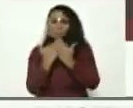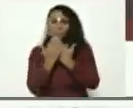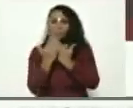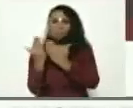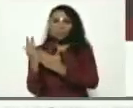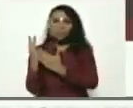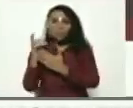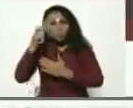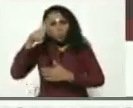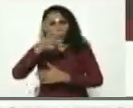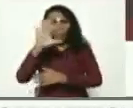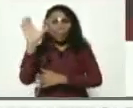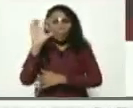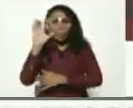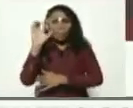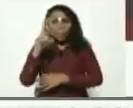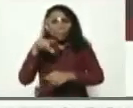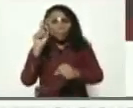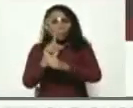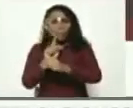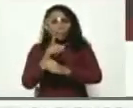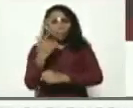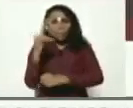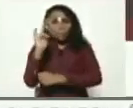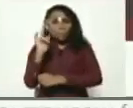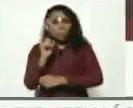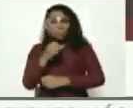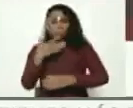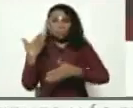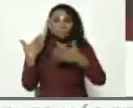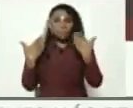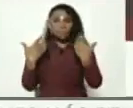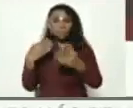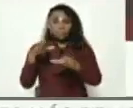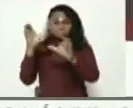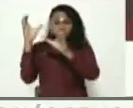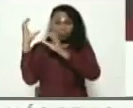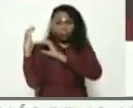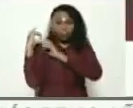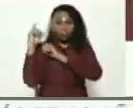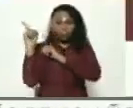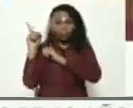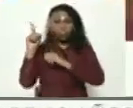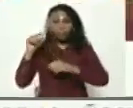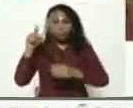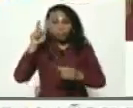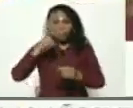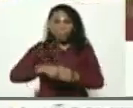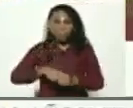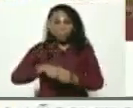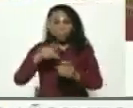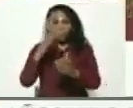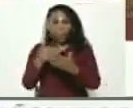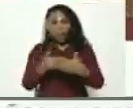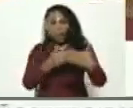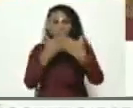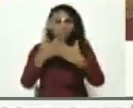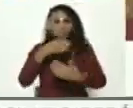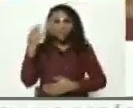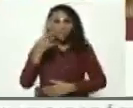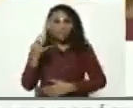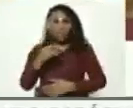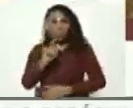ciudad de Caracas, únicos que tenían los privilegios de ostentar cargos en el Cabildo, cursar estudios en la Real y